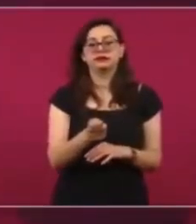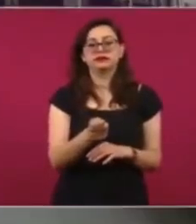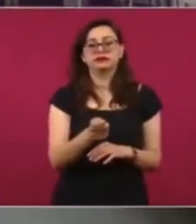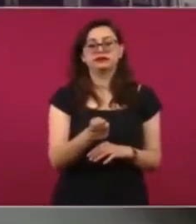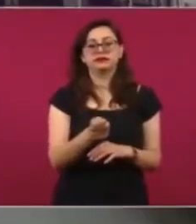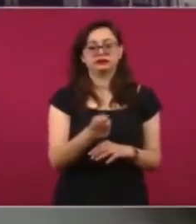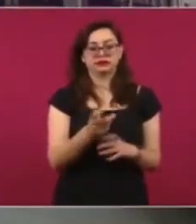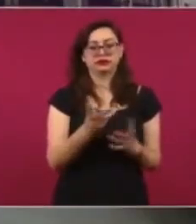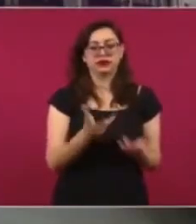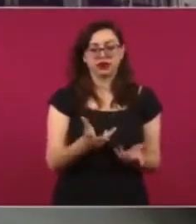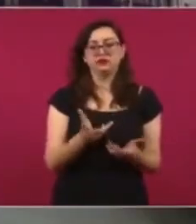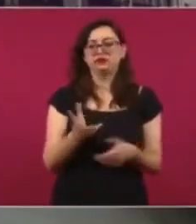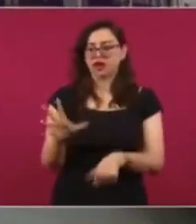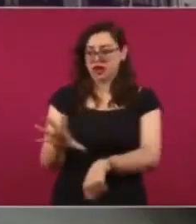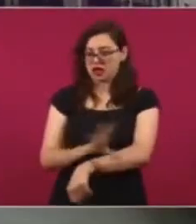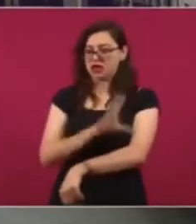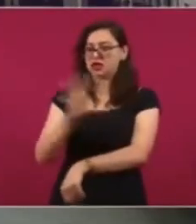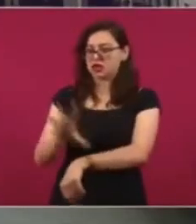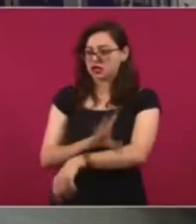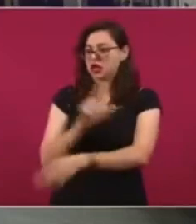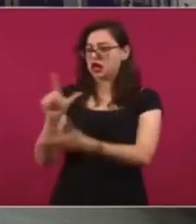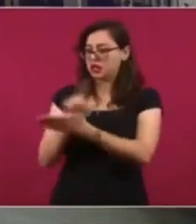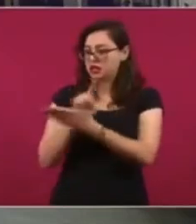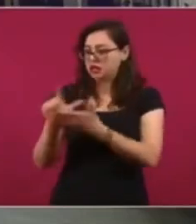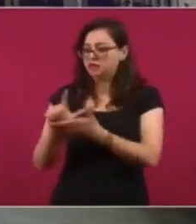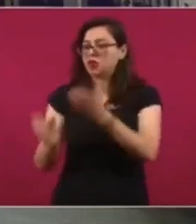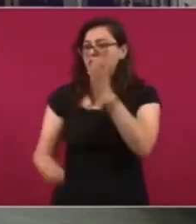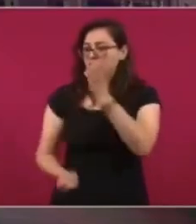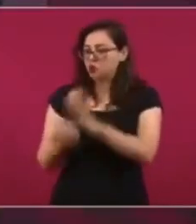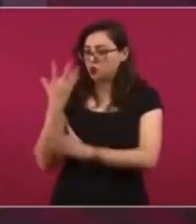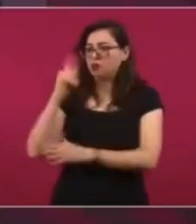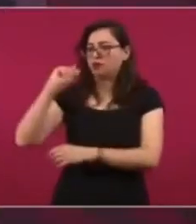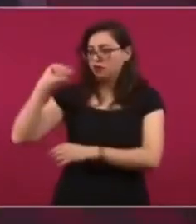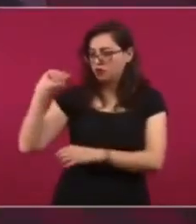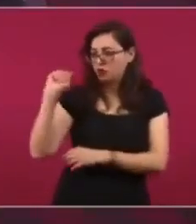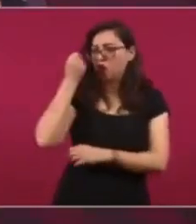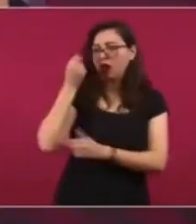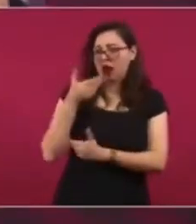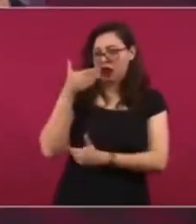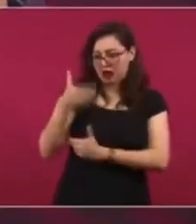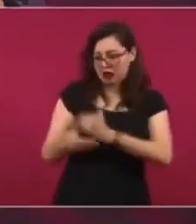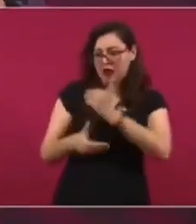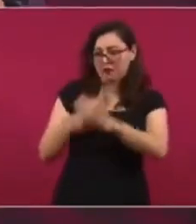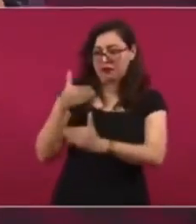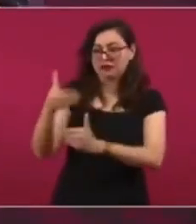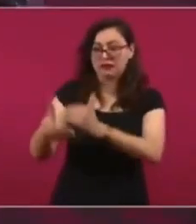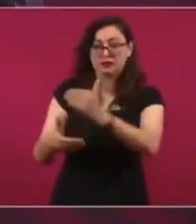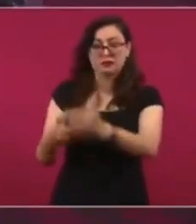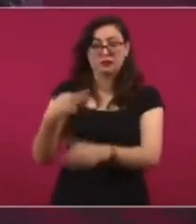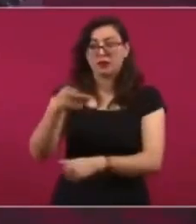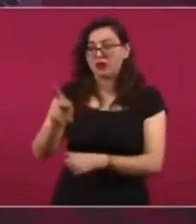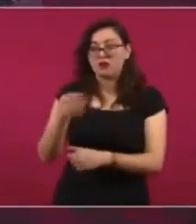Se va avanzando en la generación de energías limpias, pero tenemos